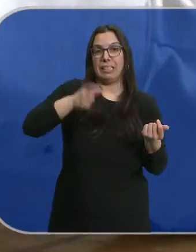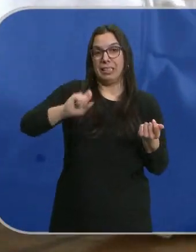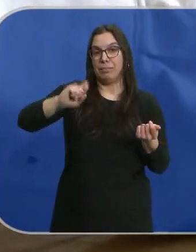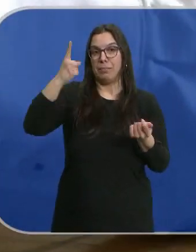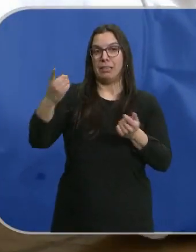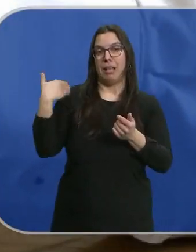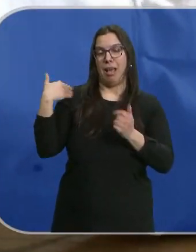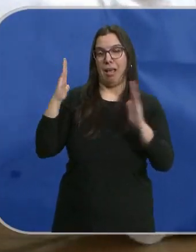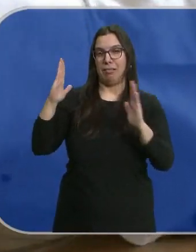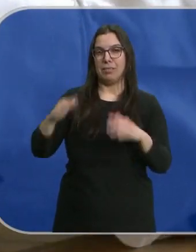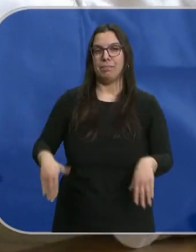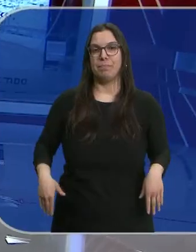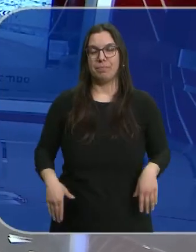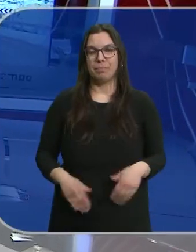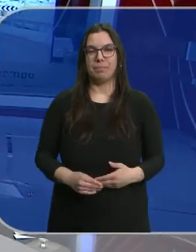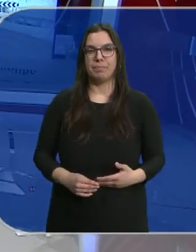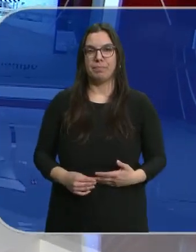en épocas anteriores.